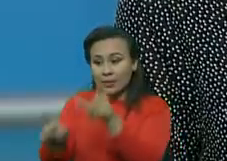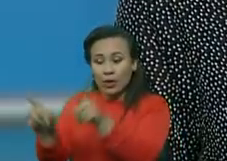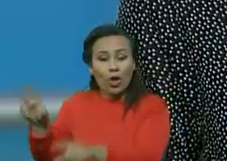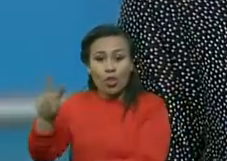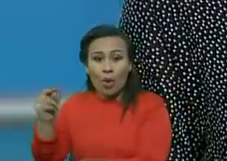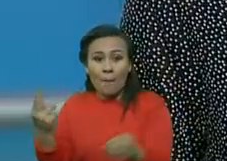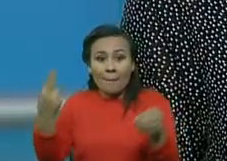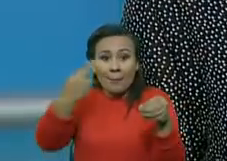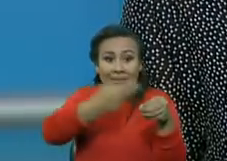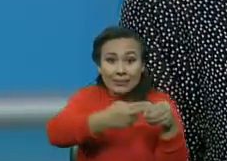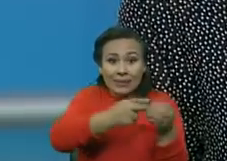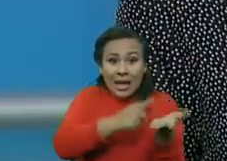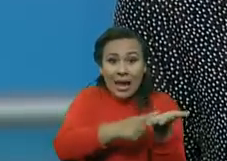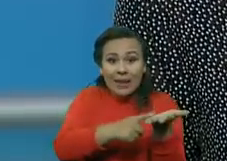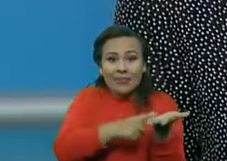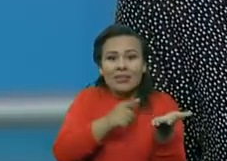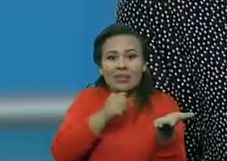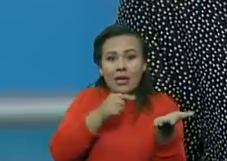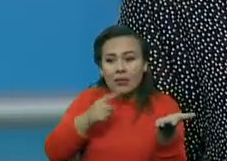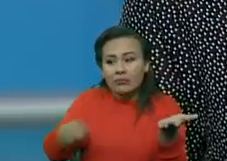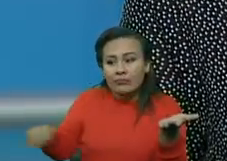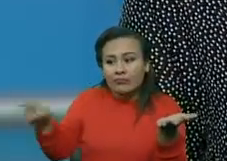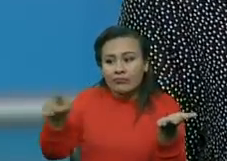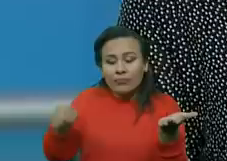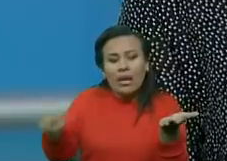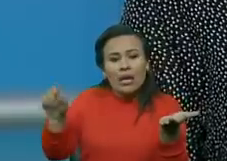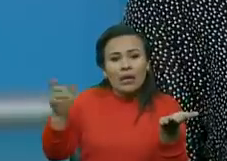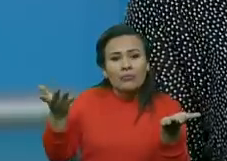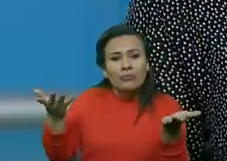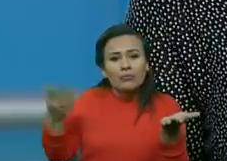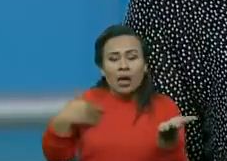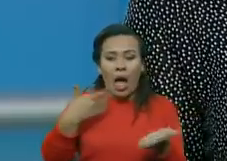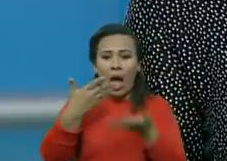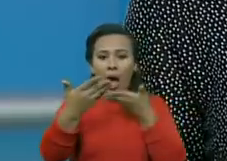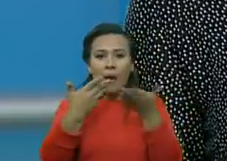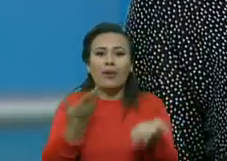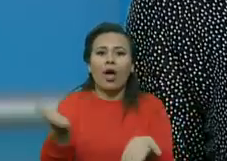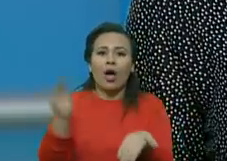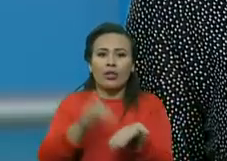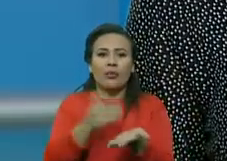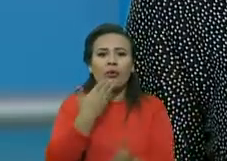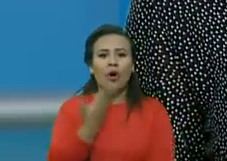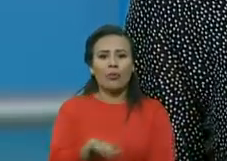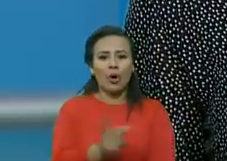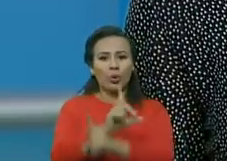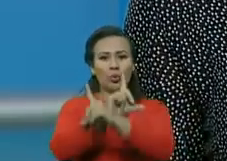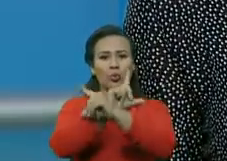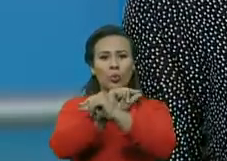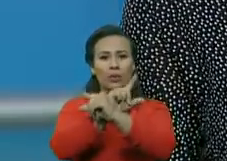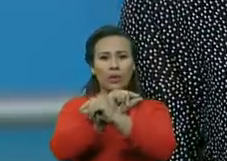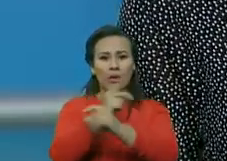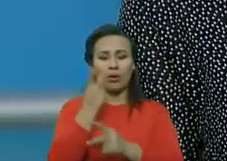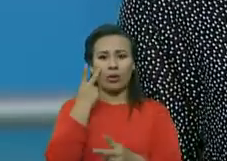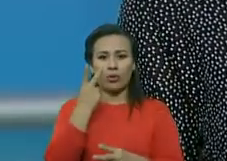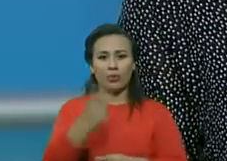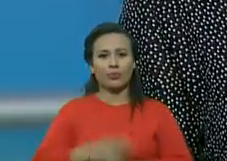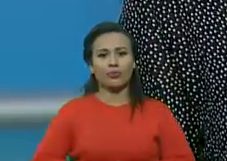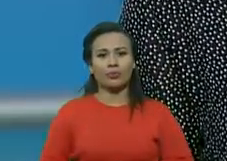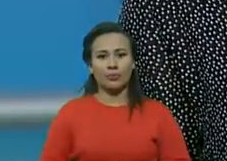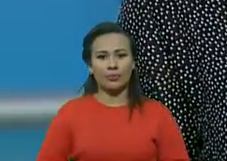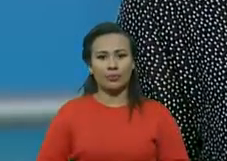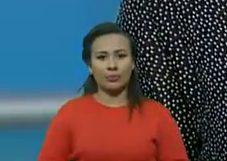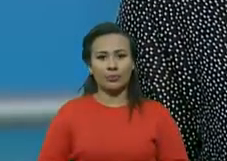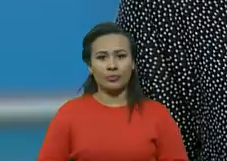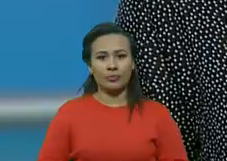asistieron a la reunión y que son parte de ese organismo se pronunciaron a través de sus cuentas de Twitter. Conozcamos cuál fue su